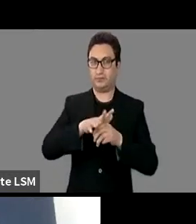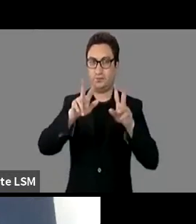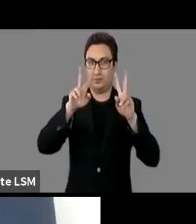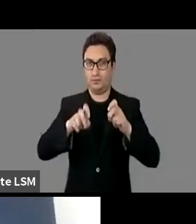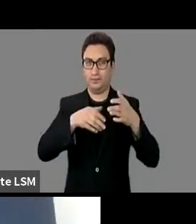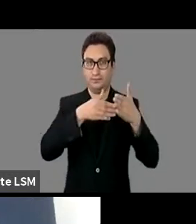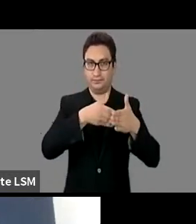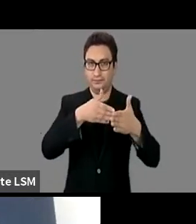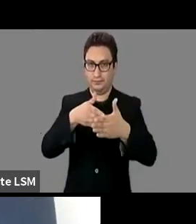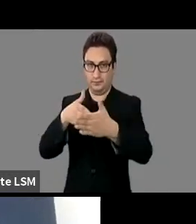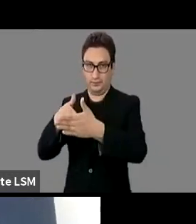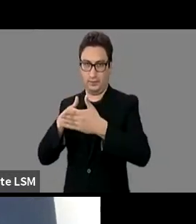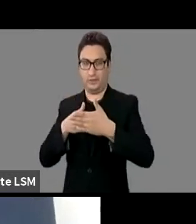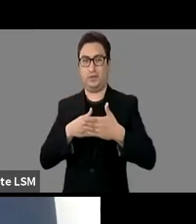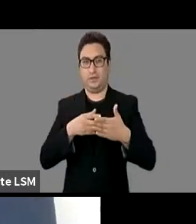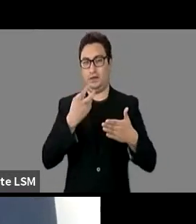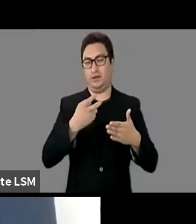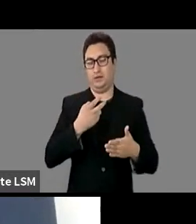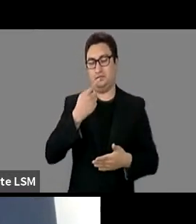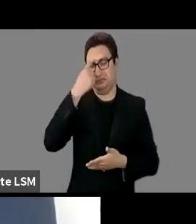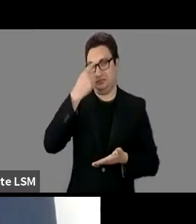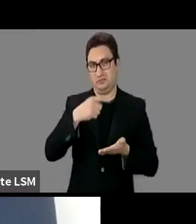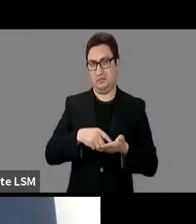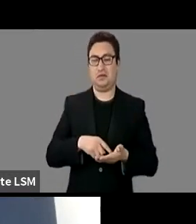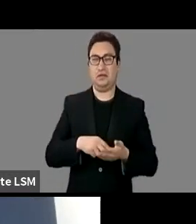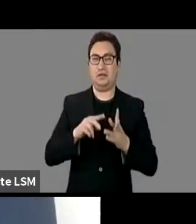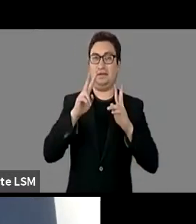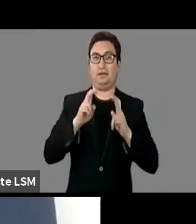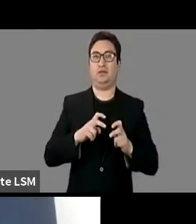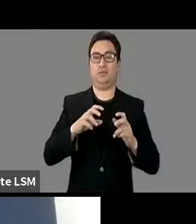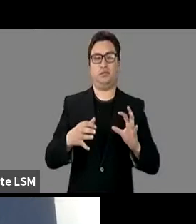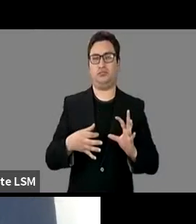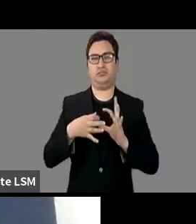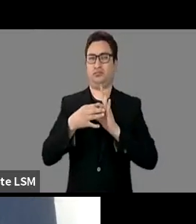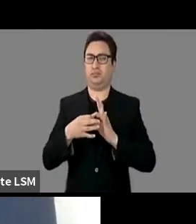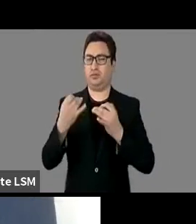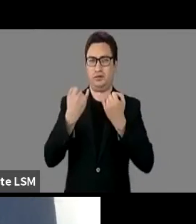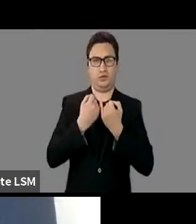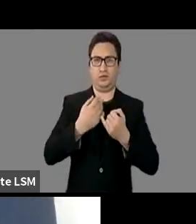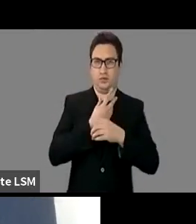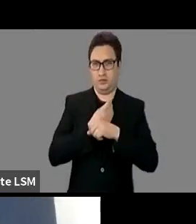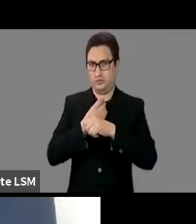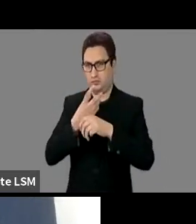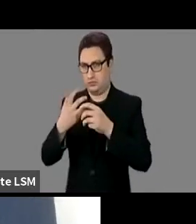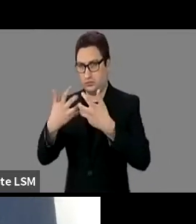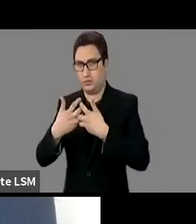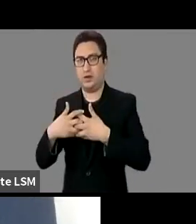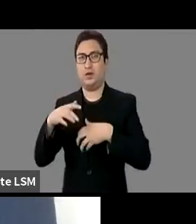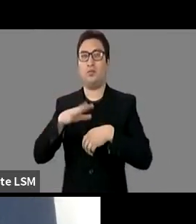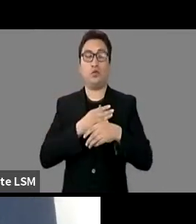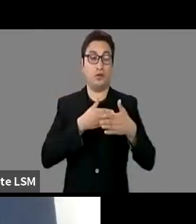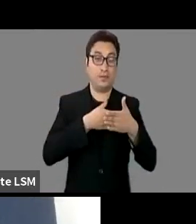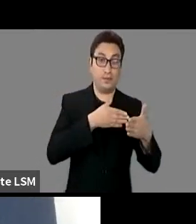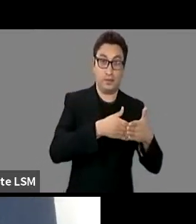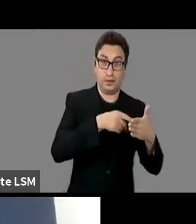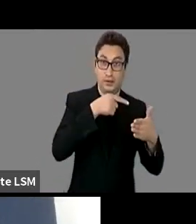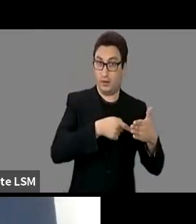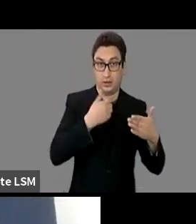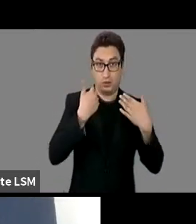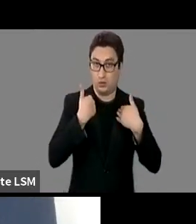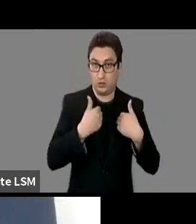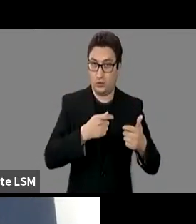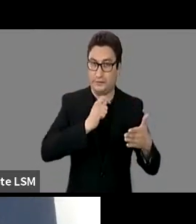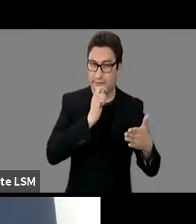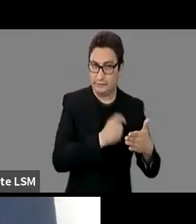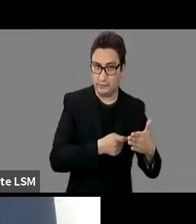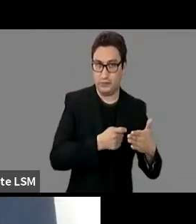que es muy relacionado con los temas de ajustes, porque sin entender las barreras es difícil entender cuáles